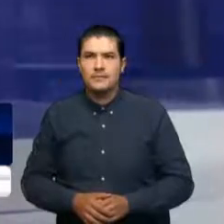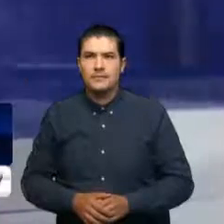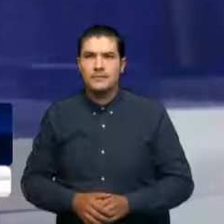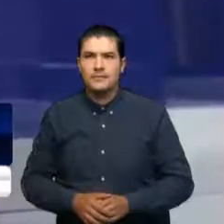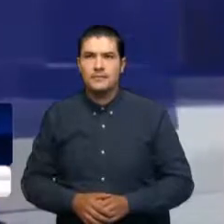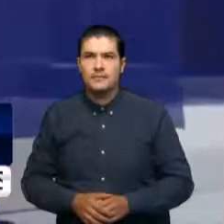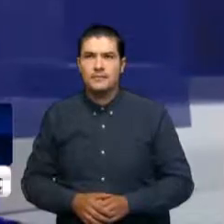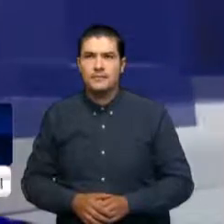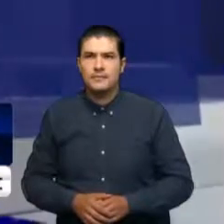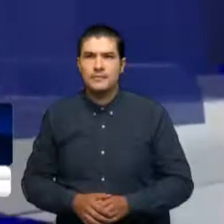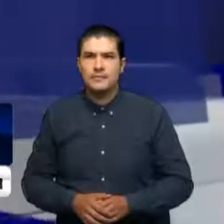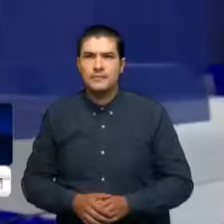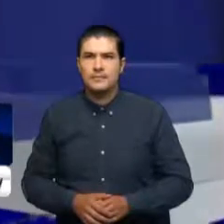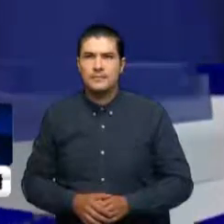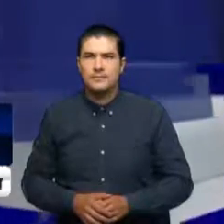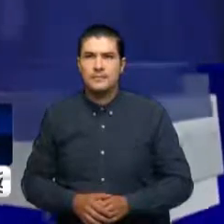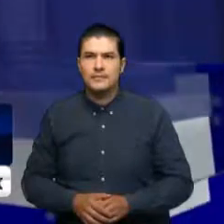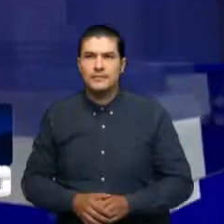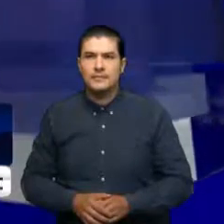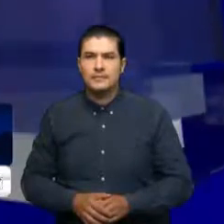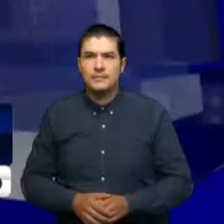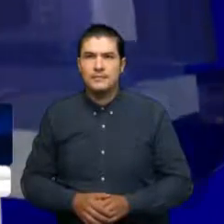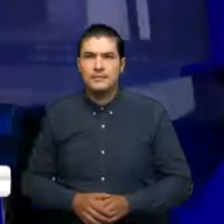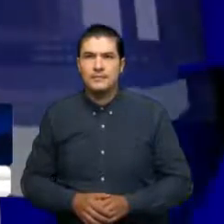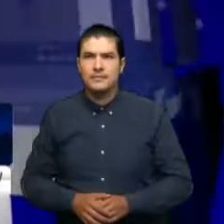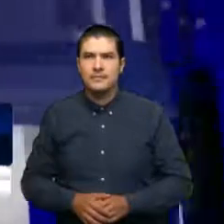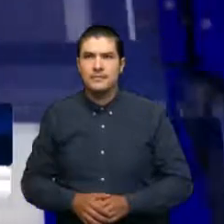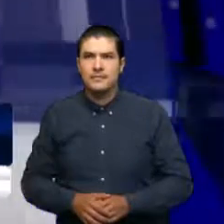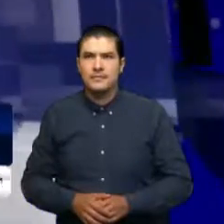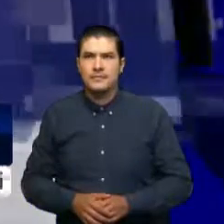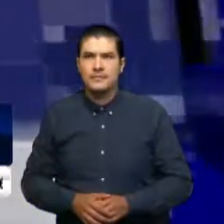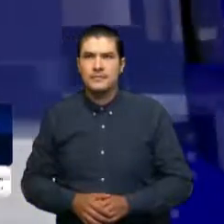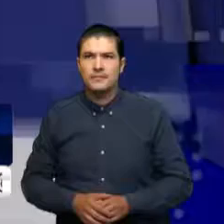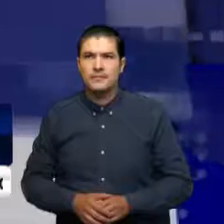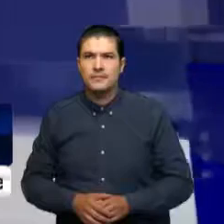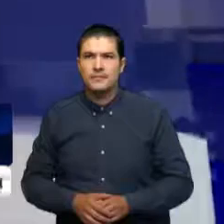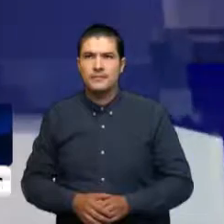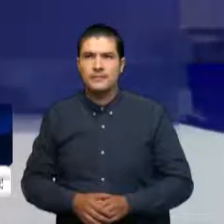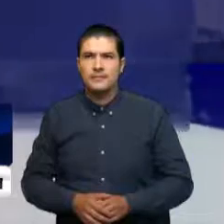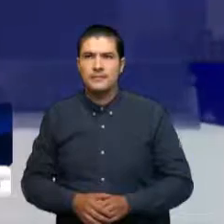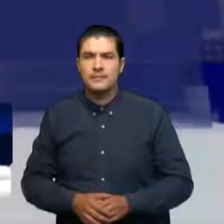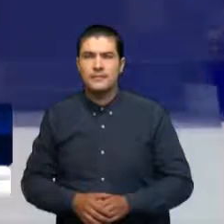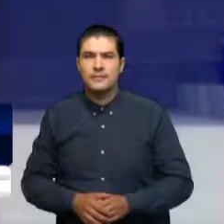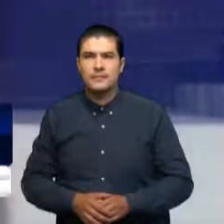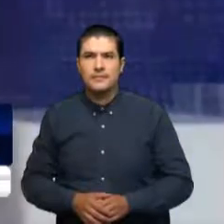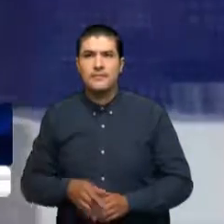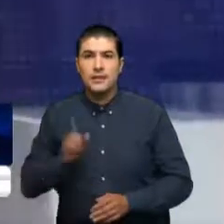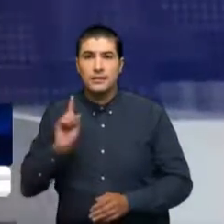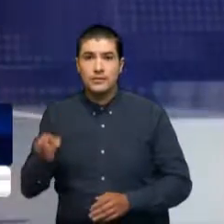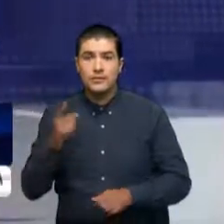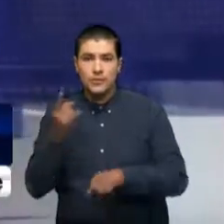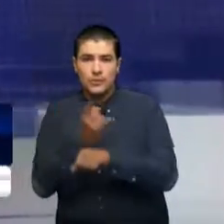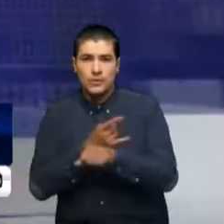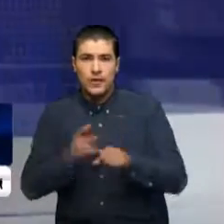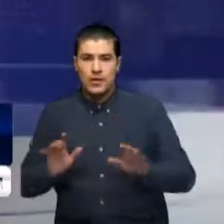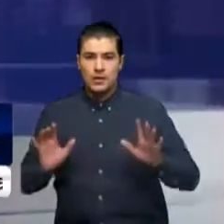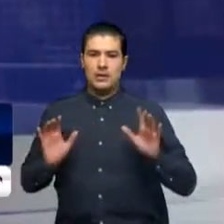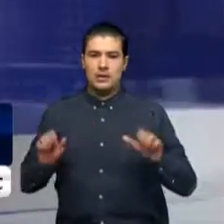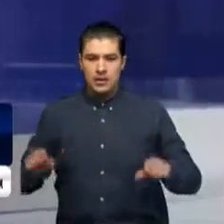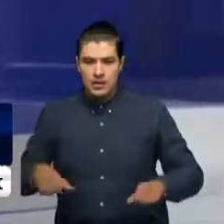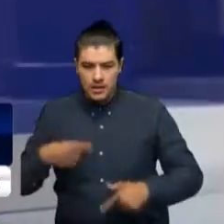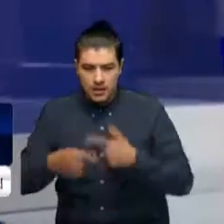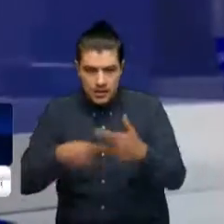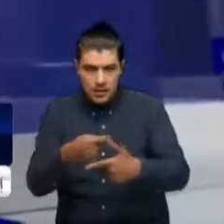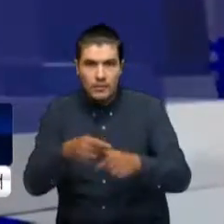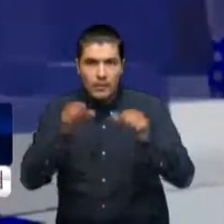Este la sabía hacer, mire. Entonces, echó el cuerpo hacia atrás, luego hacia adelante. Está utilizando relaciones pesadas para hacer el arranque y